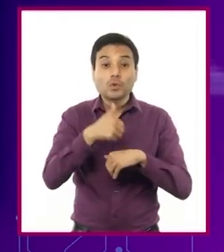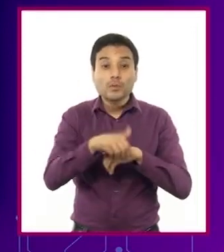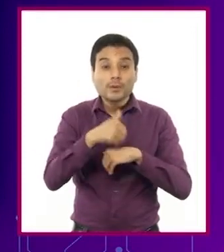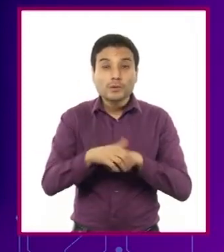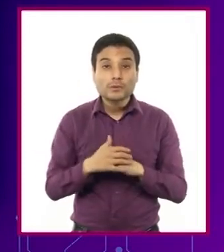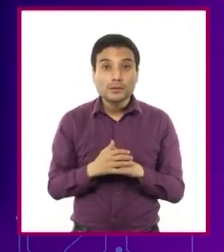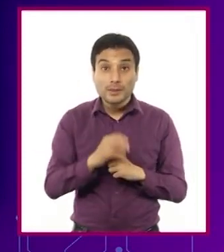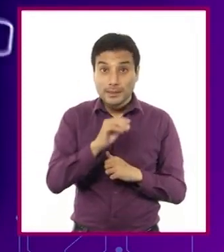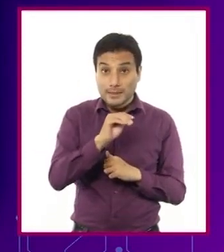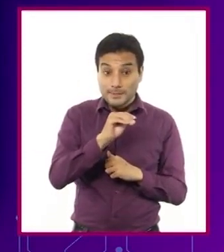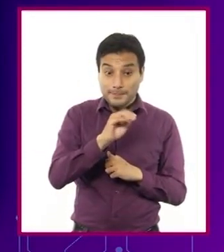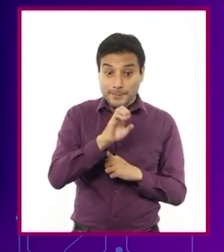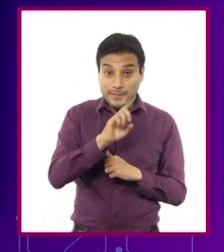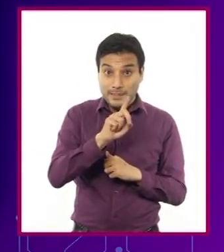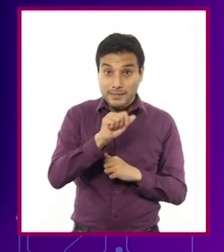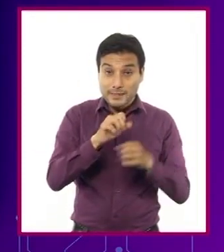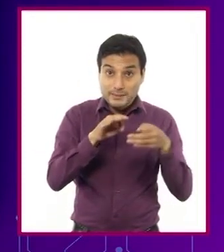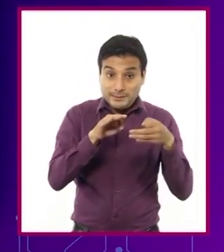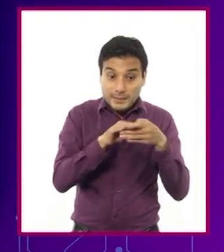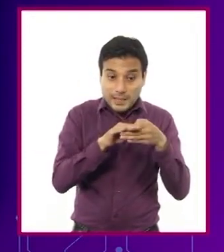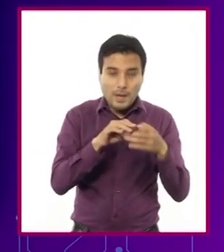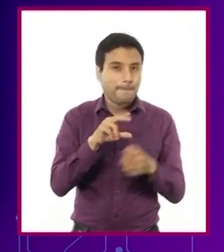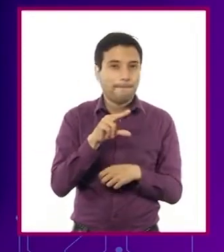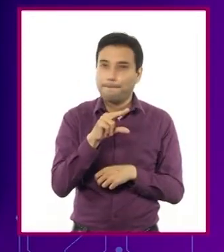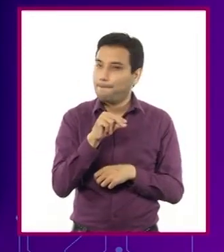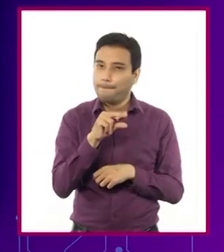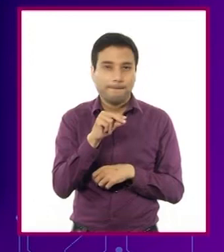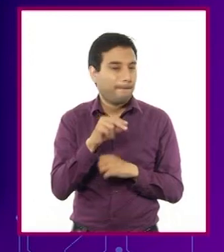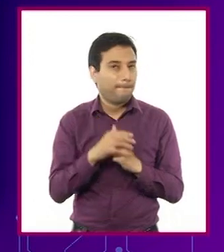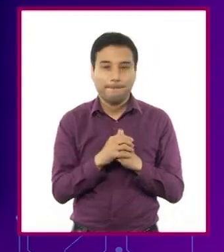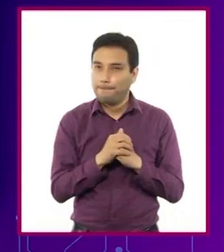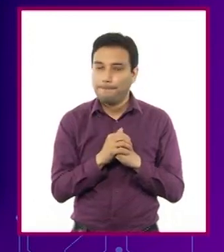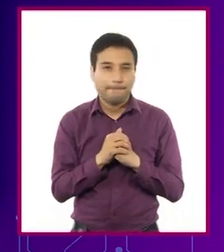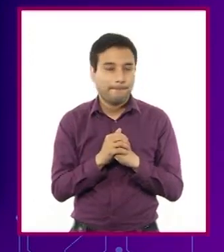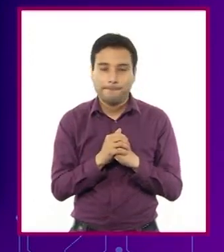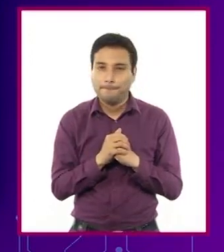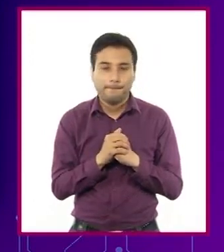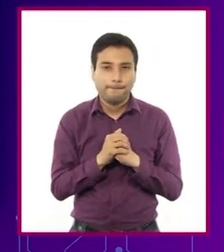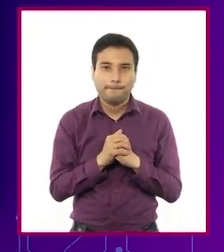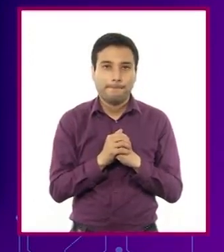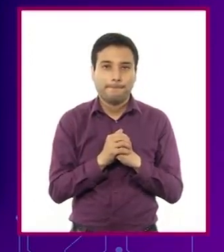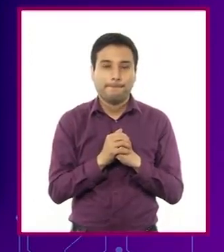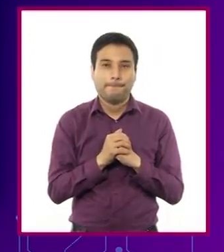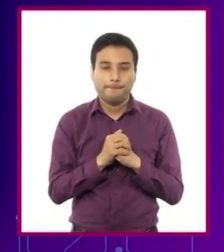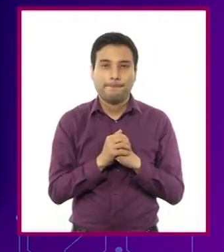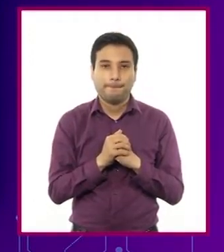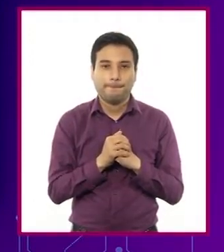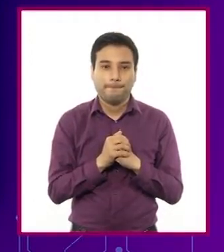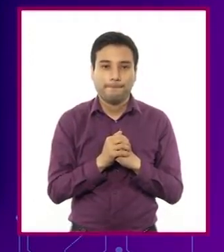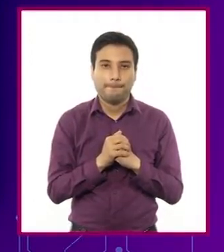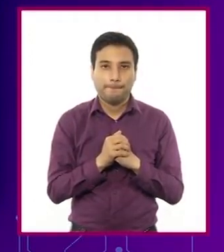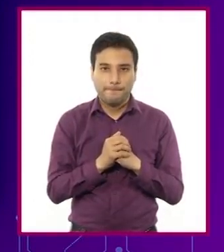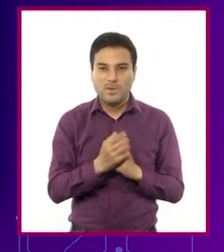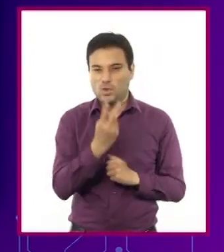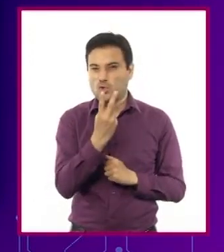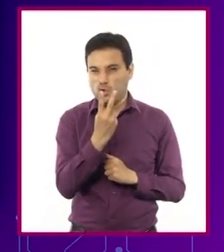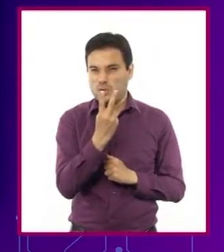con la media, sino con los valores adyacentes, que en este caso están dentro del rango de